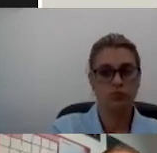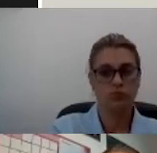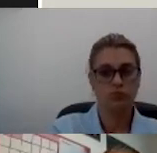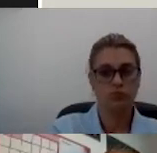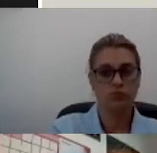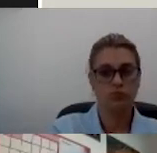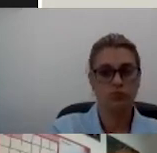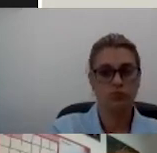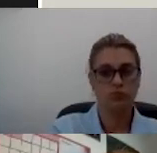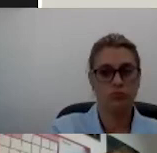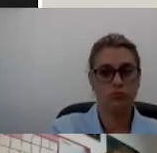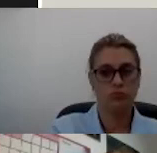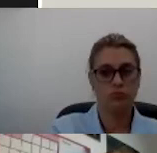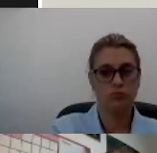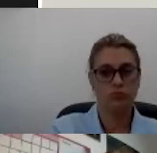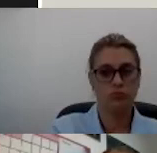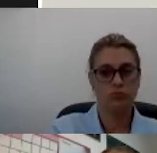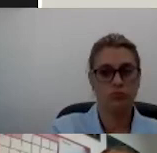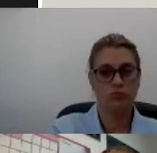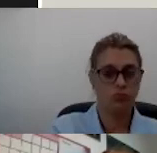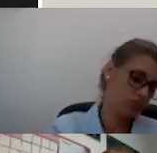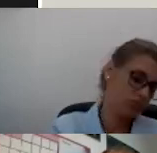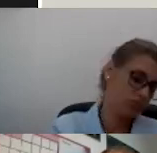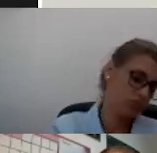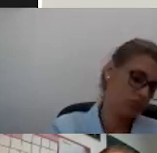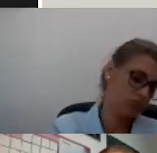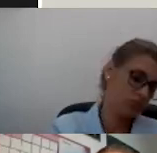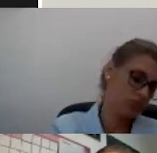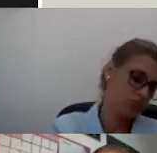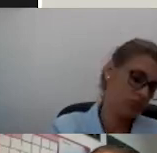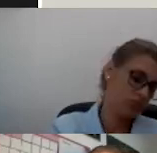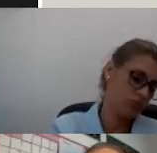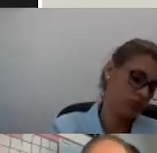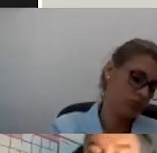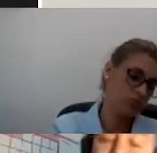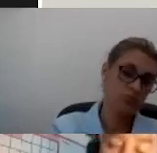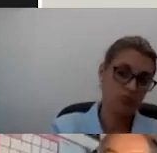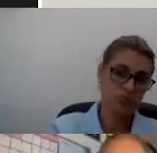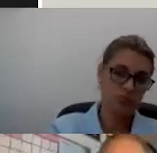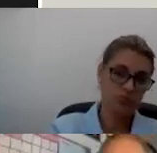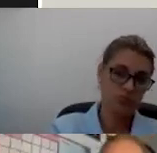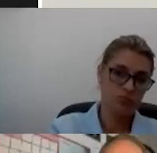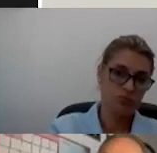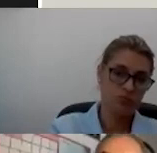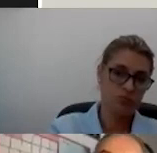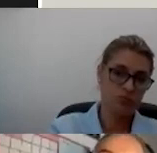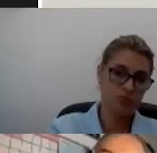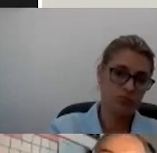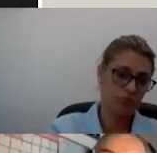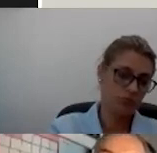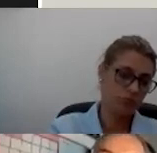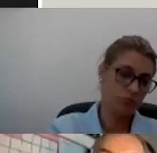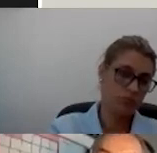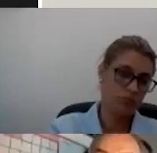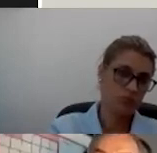19.30, 19.50 y sin embargo se ha ido más cerca de 19 pesos. ¿Por qué se ha ido? Esto gráficamente lo